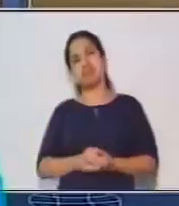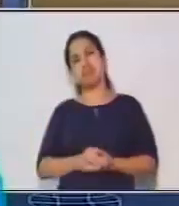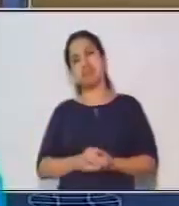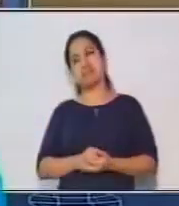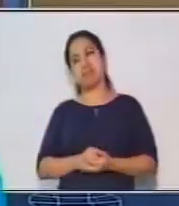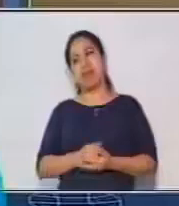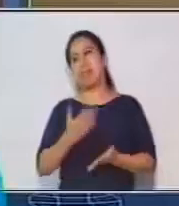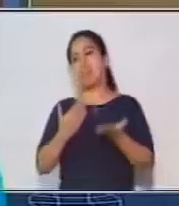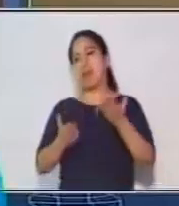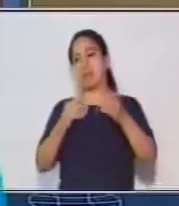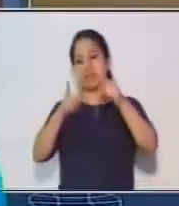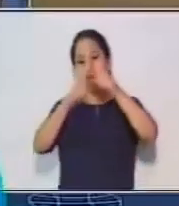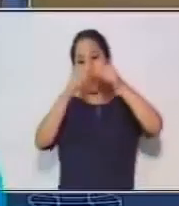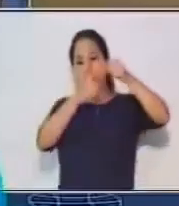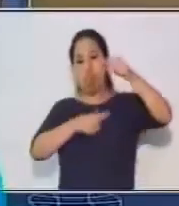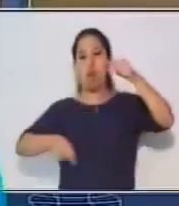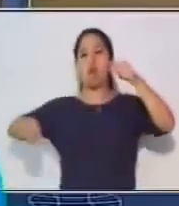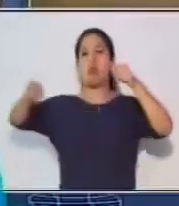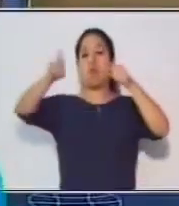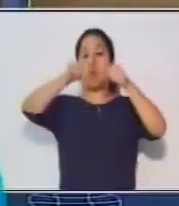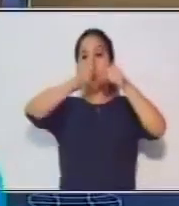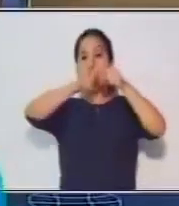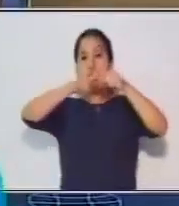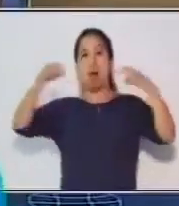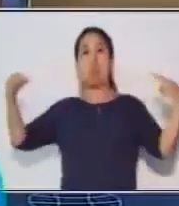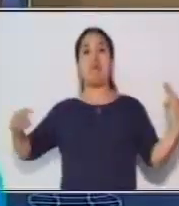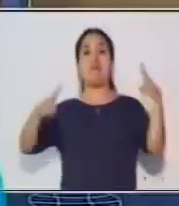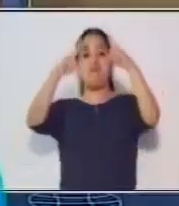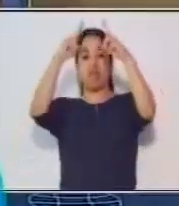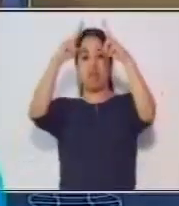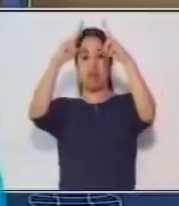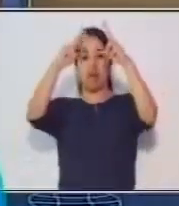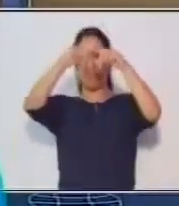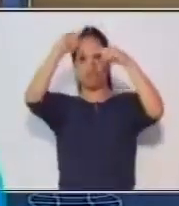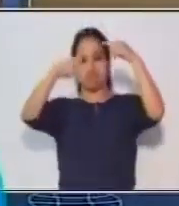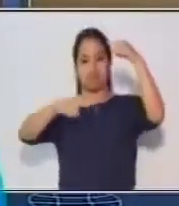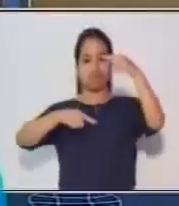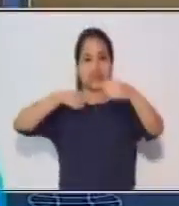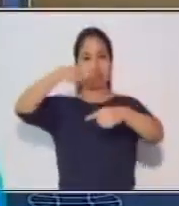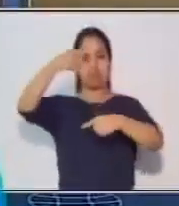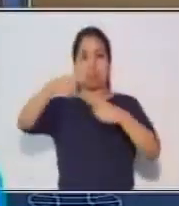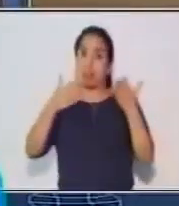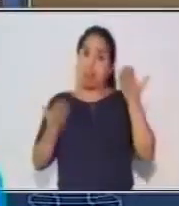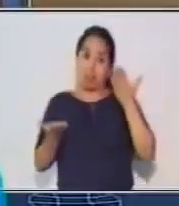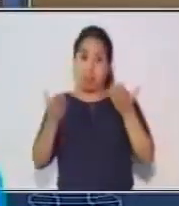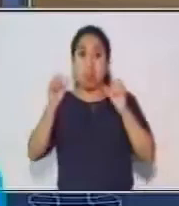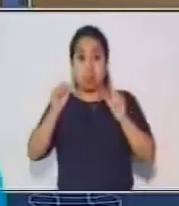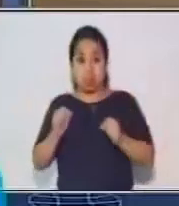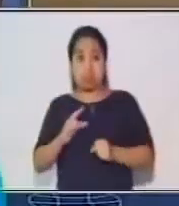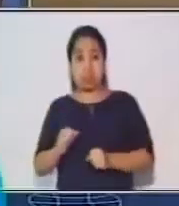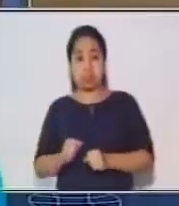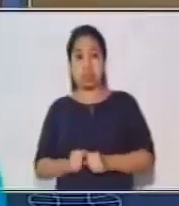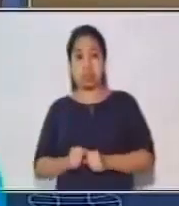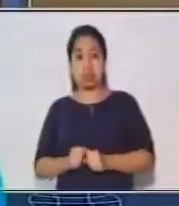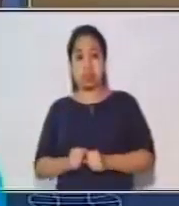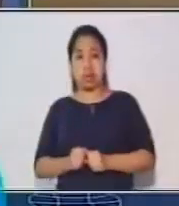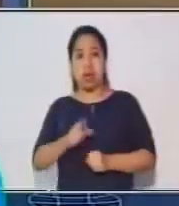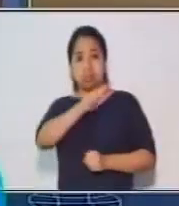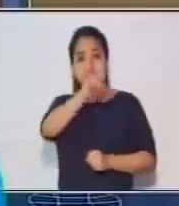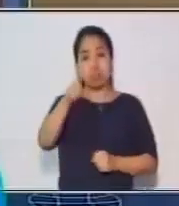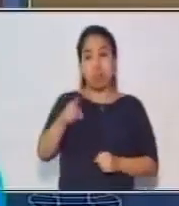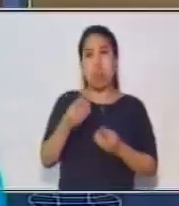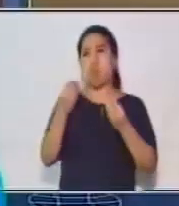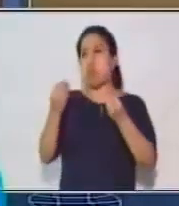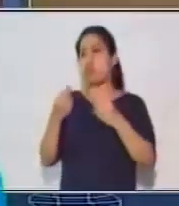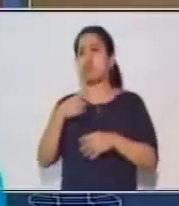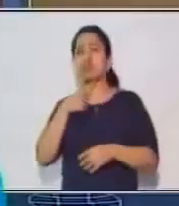¿Una rueda de Chicago, una feria, será un ícono que nos represente como guatemaltecos? ¿A cuántos de nosotros nos gusta ir a las